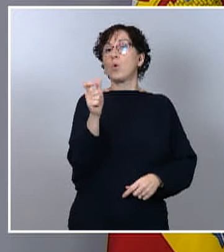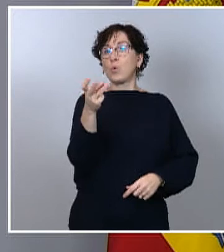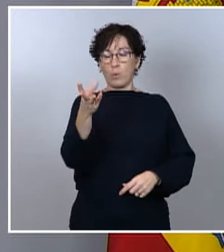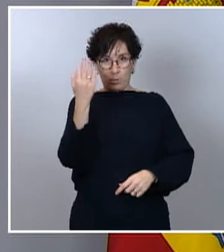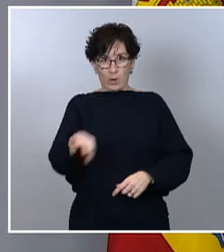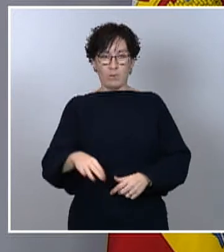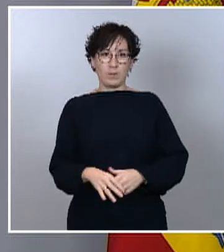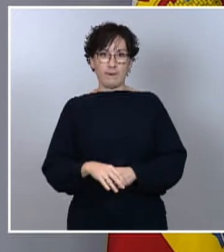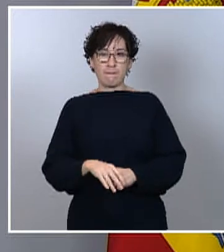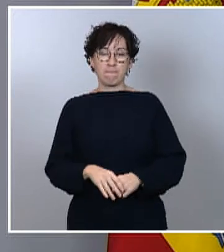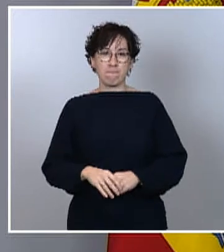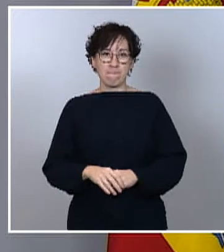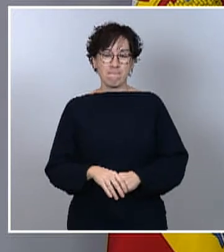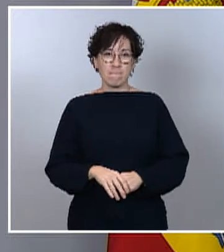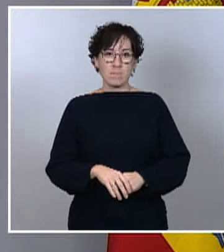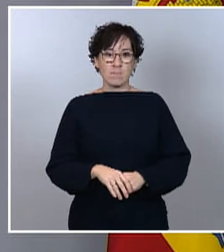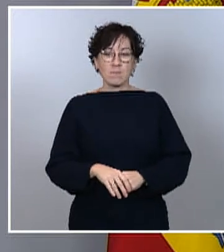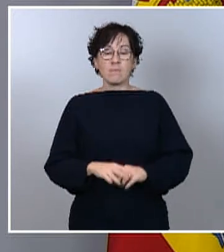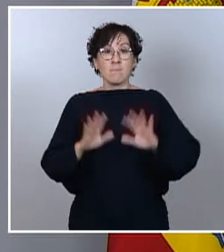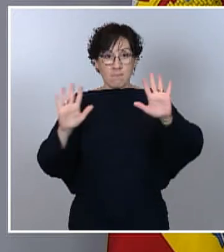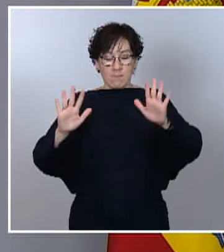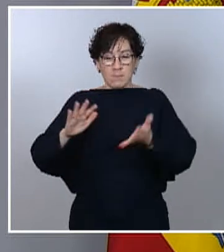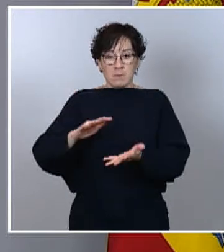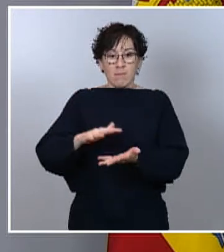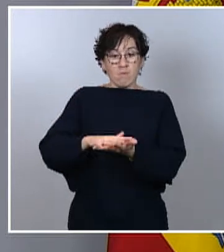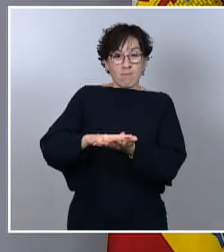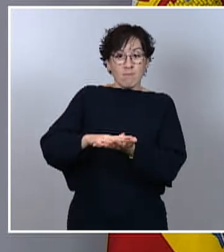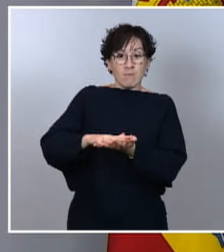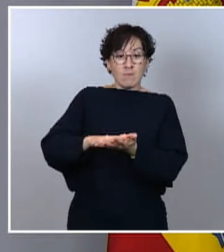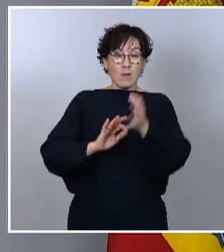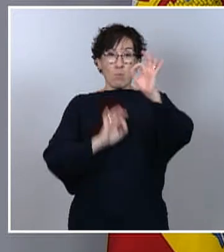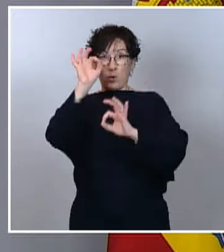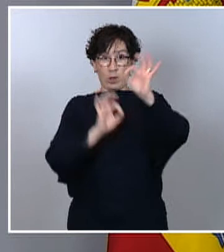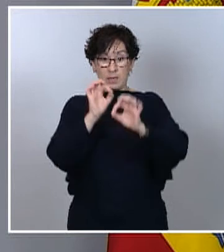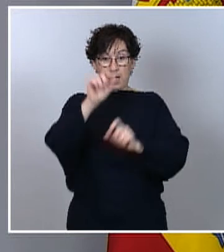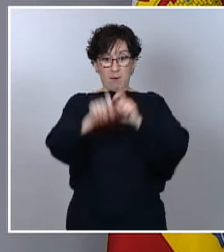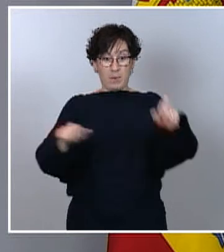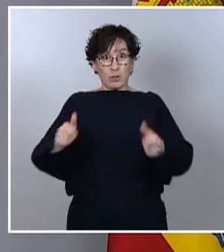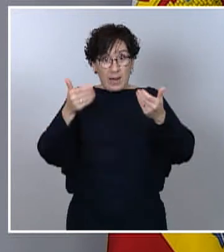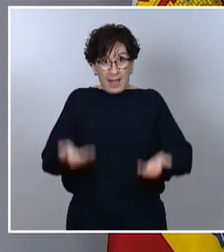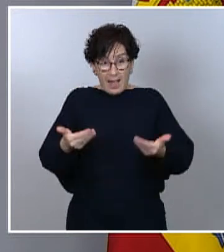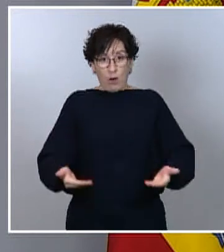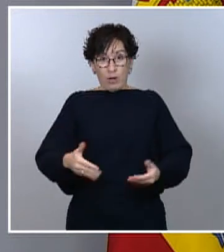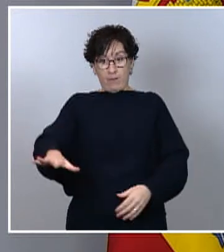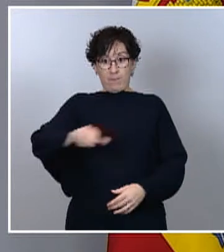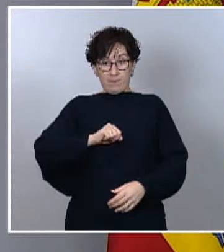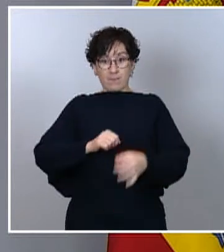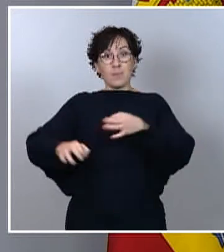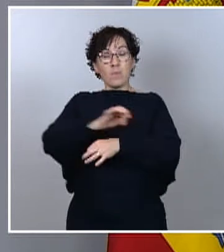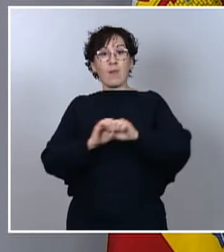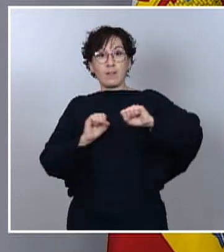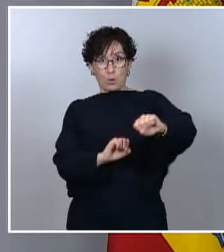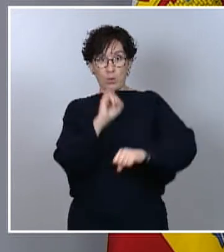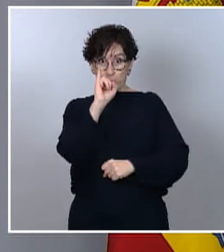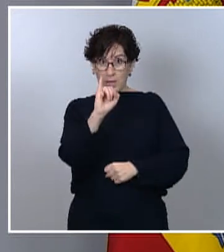de prevalencia actual, es decir, del porcentaje de personas que tienen anticuerpos IgG, lo que se observa comparando los